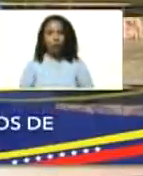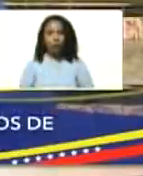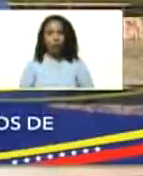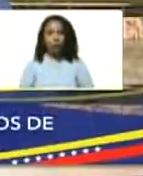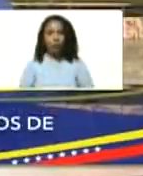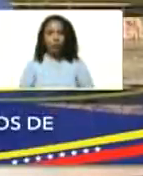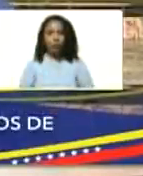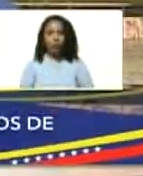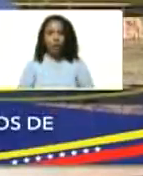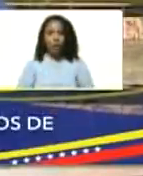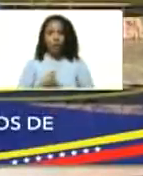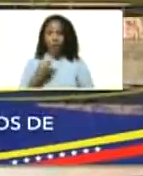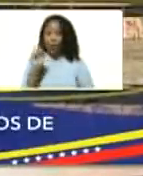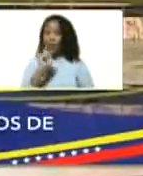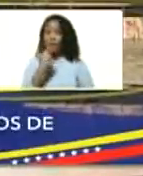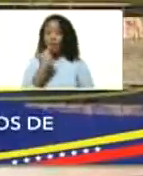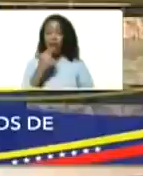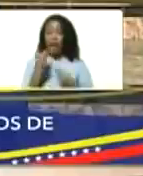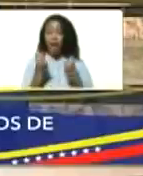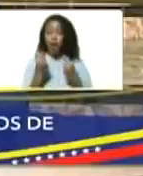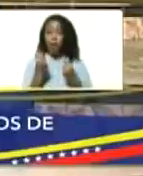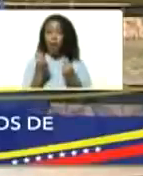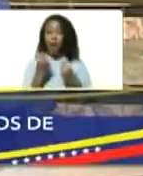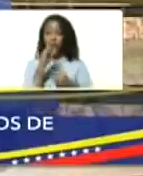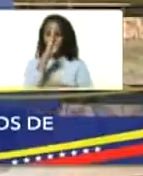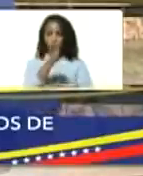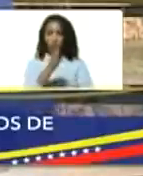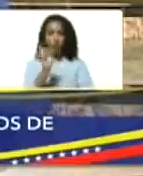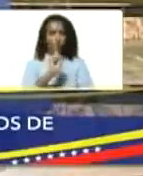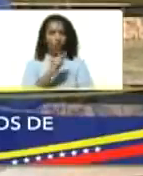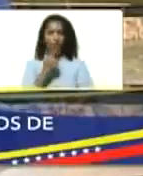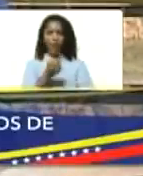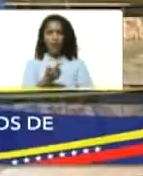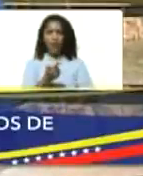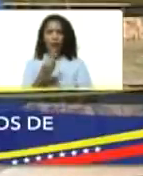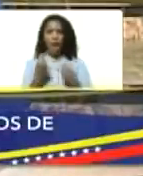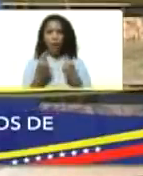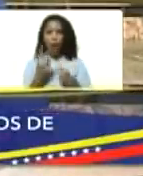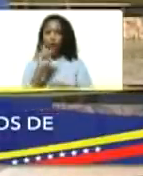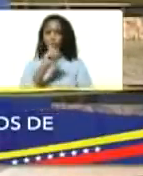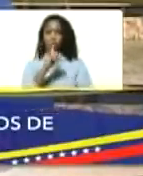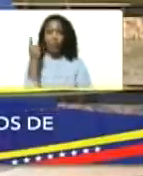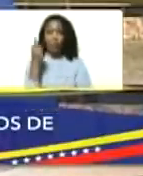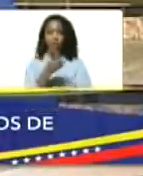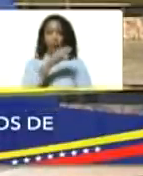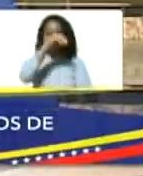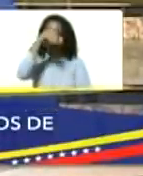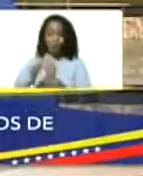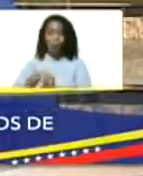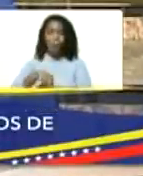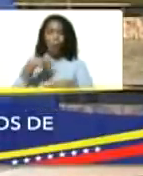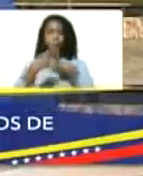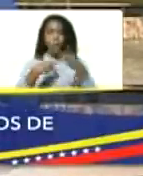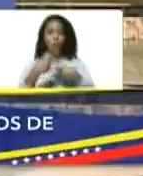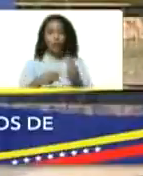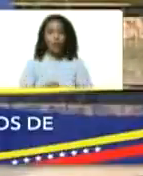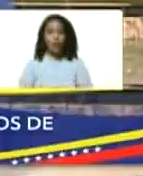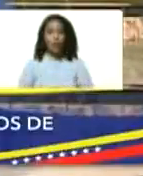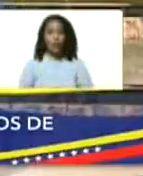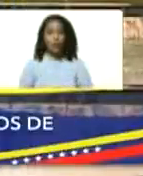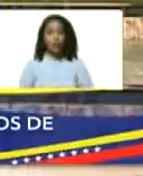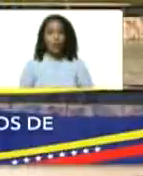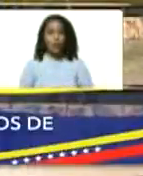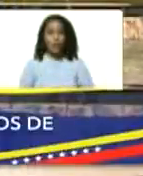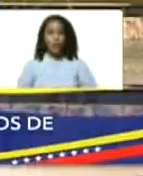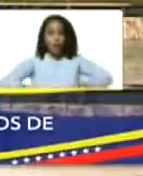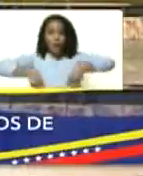no es que decían que la economía es neutral no es que decían que la economía no debe meterse la política sino que el